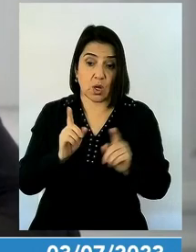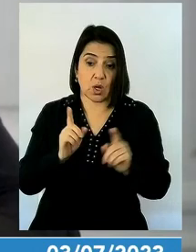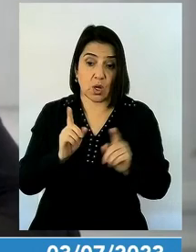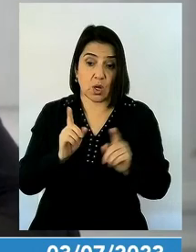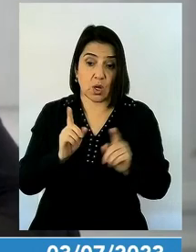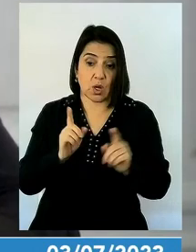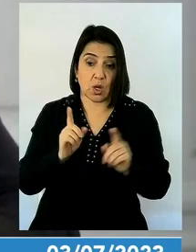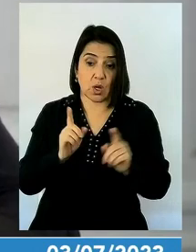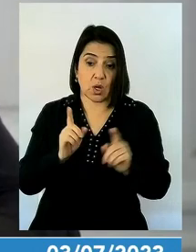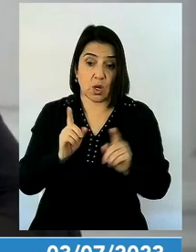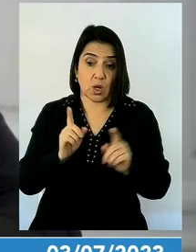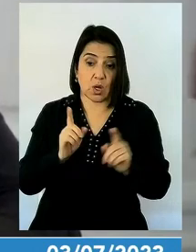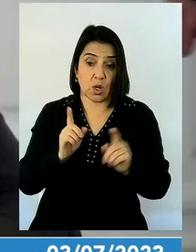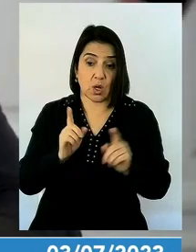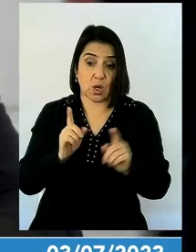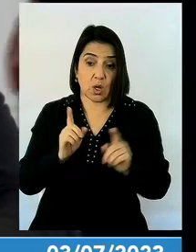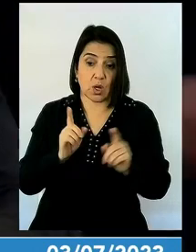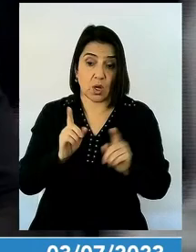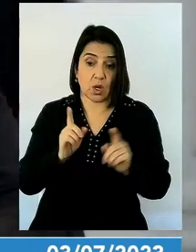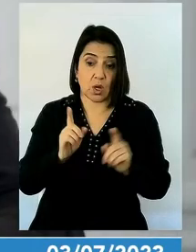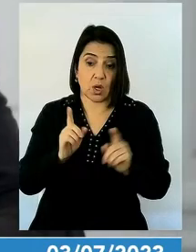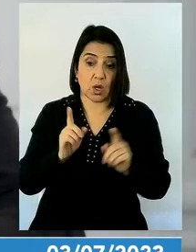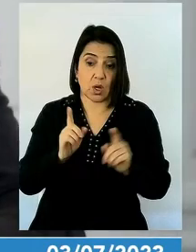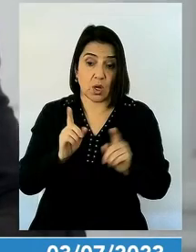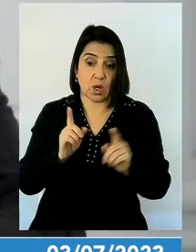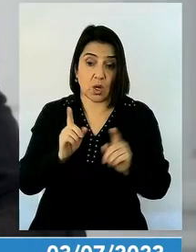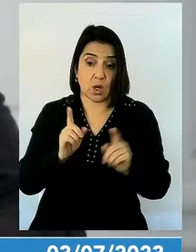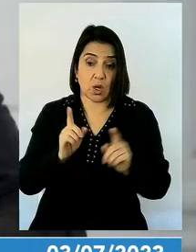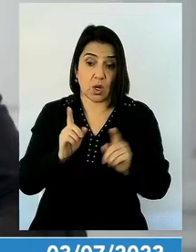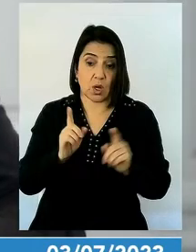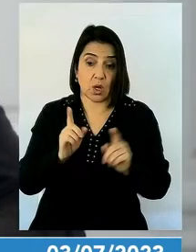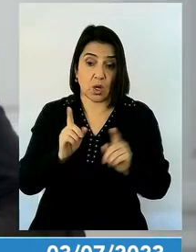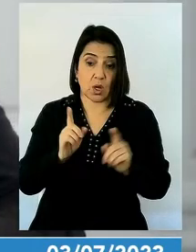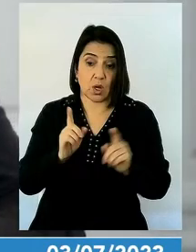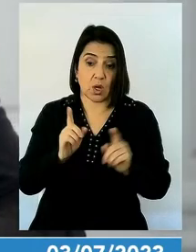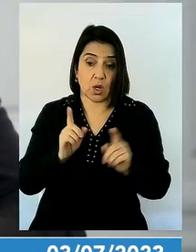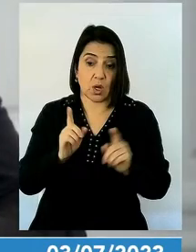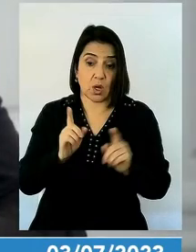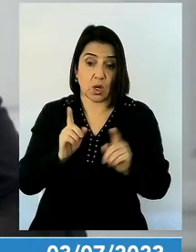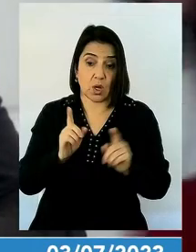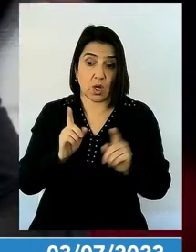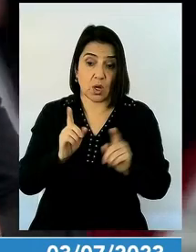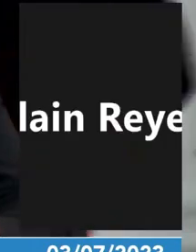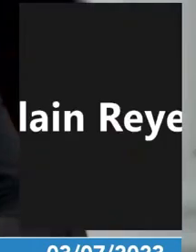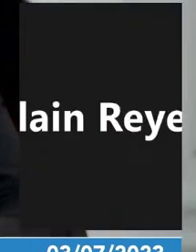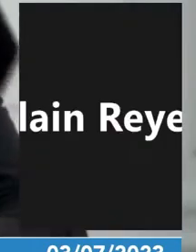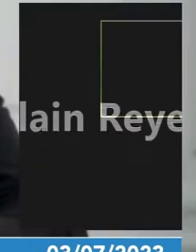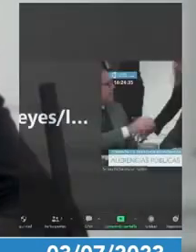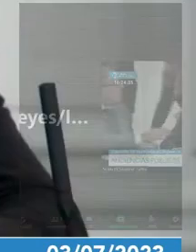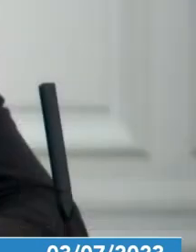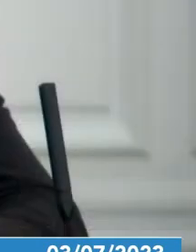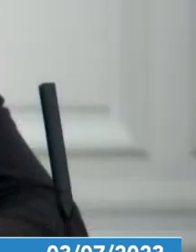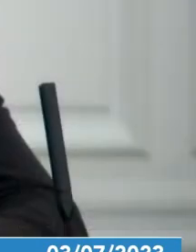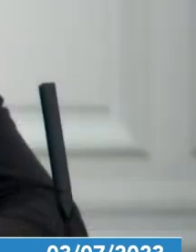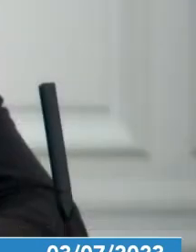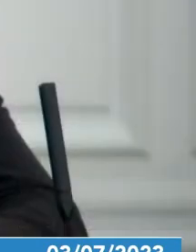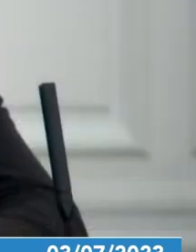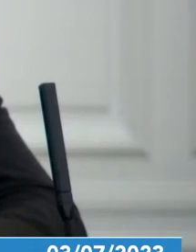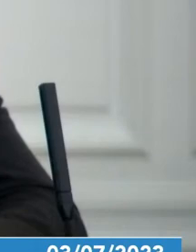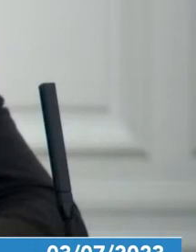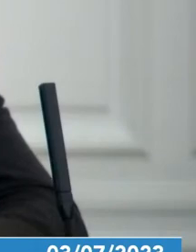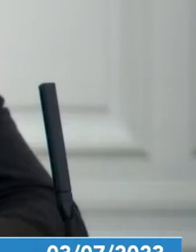Y el siguiente aún no ha llegado porque estaba citado a las 5, entiendo. ¿Llegó Don Marco Muñoz?